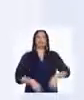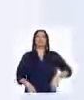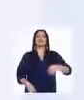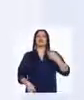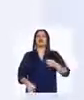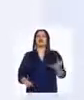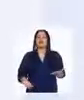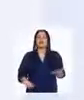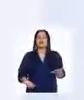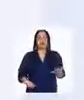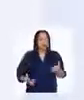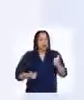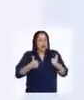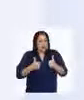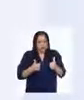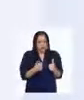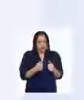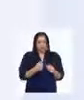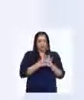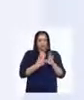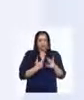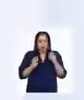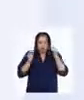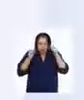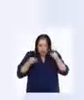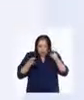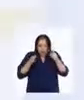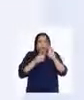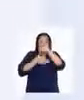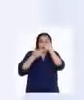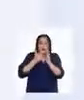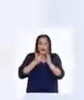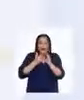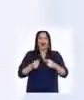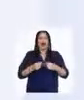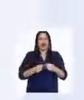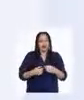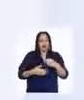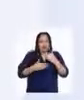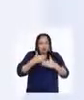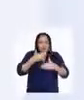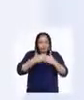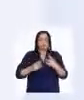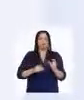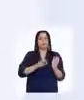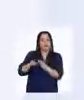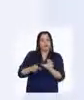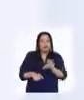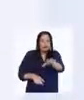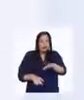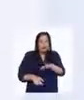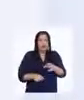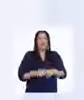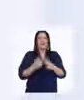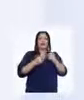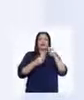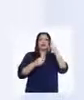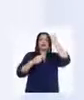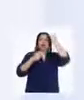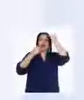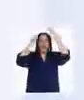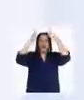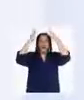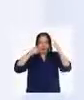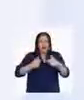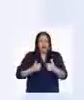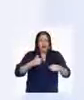verdad. Escudo, metódico. Familia de los creadores. Son activas y les interesa